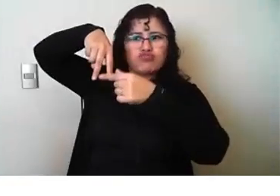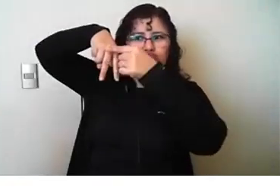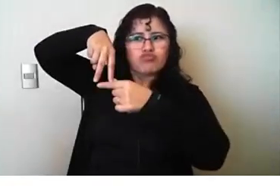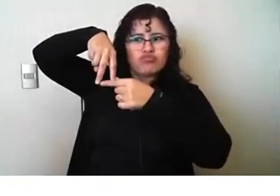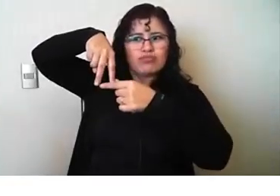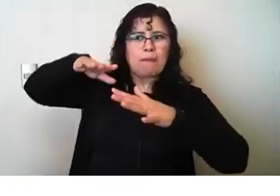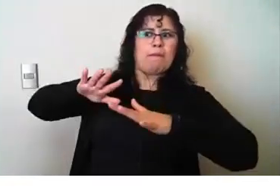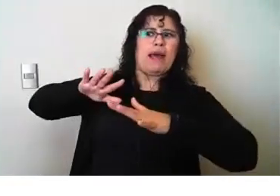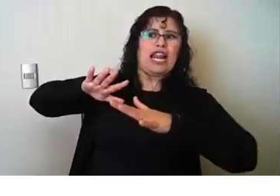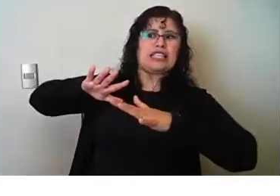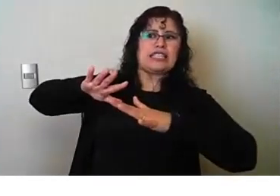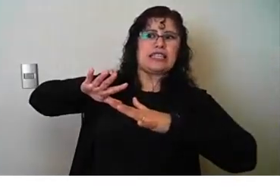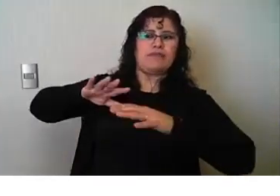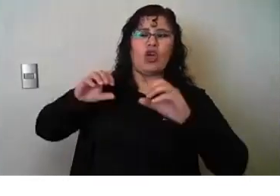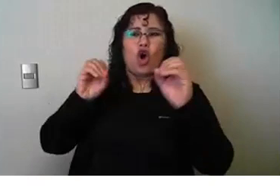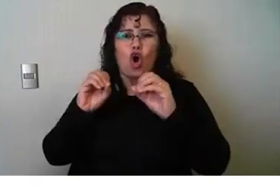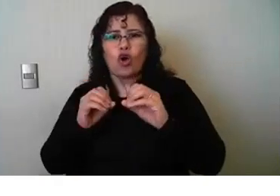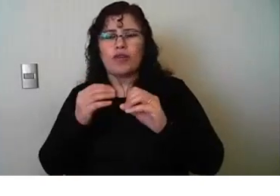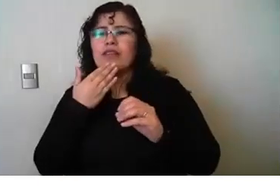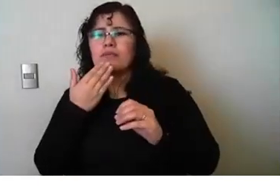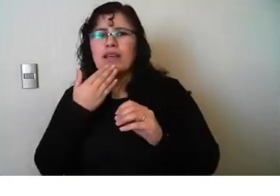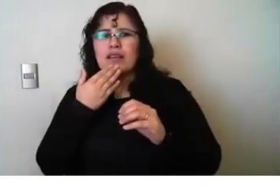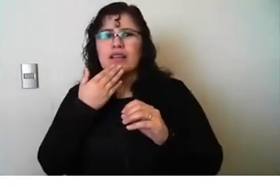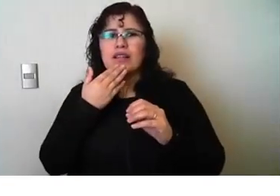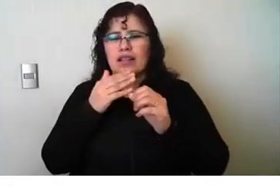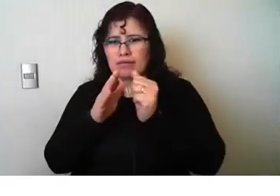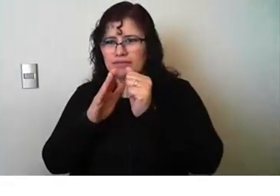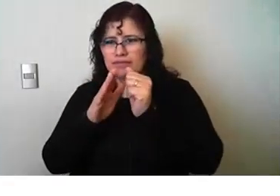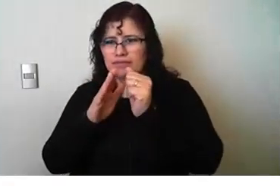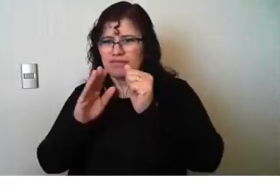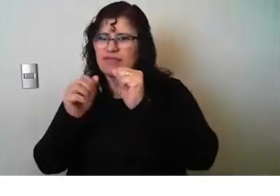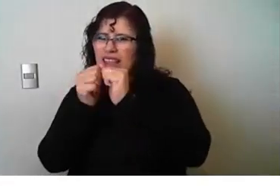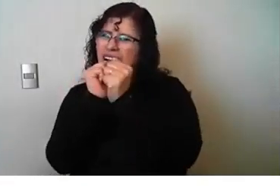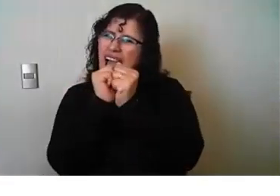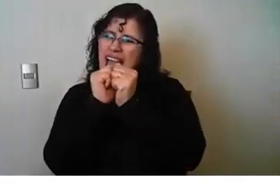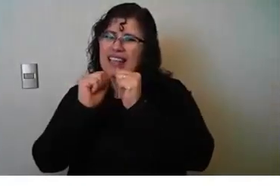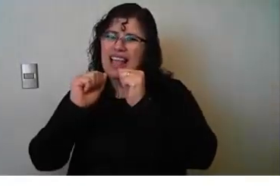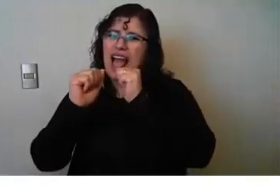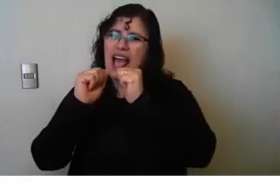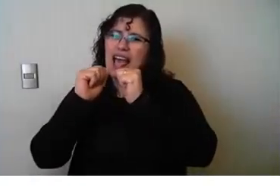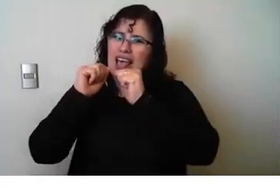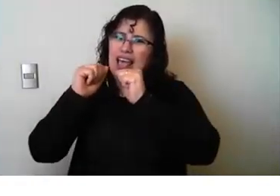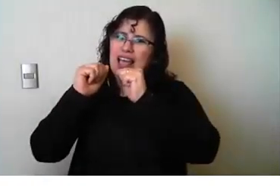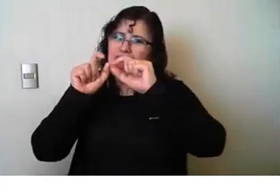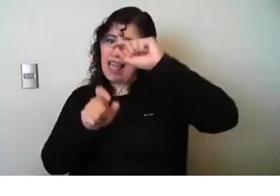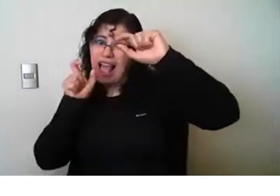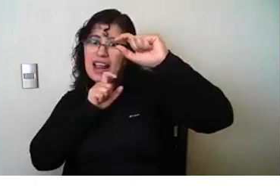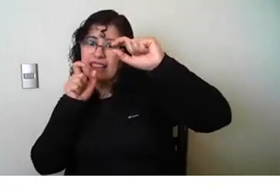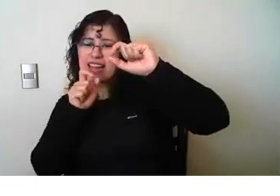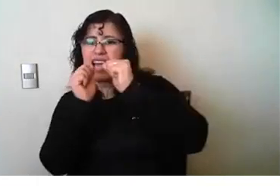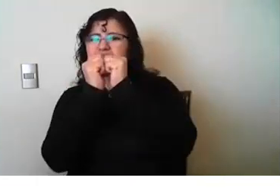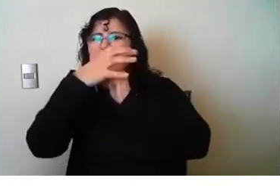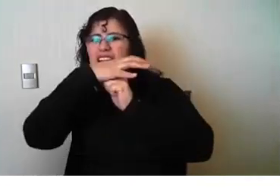Obstrucciones o patologías asociadas a la arteria cerebral media podrían producir parálisis de los miembros